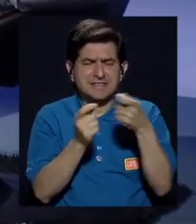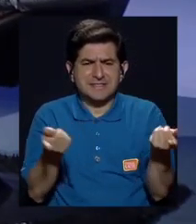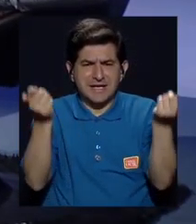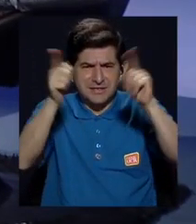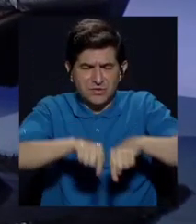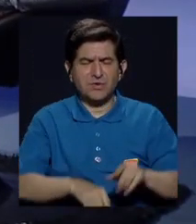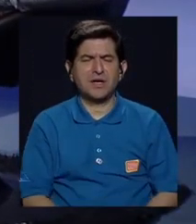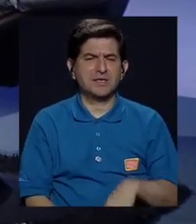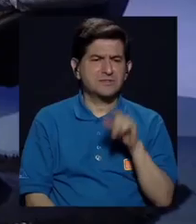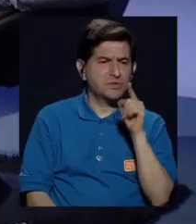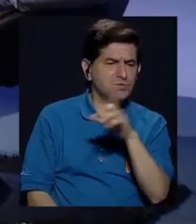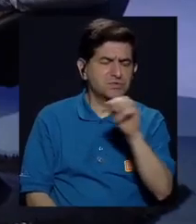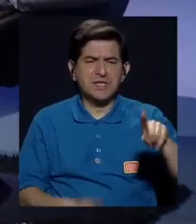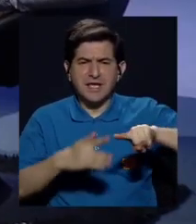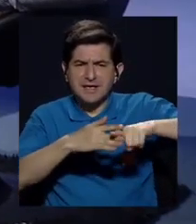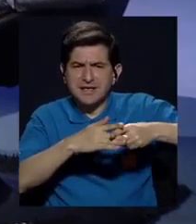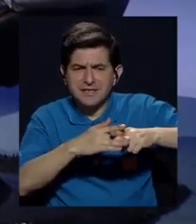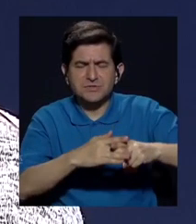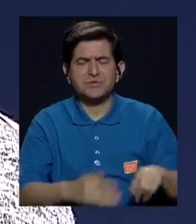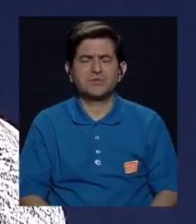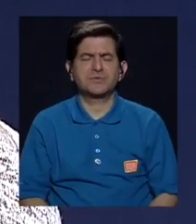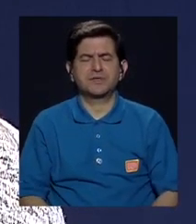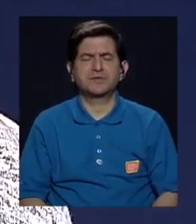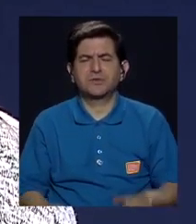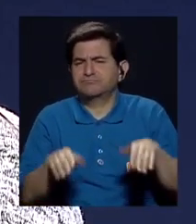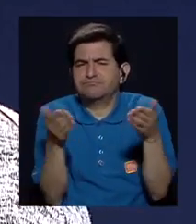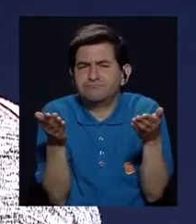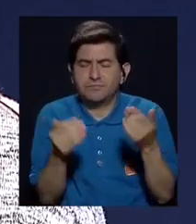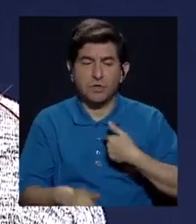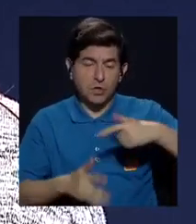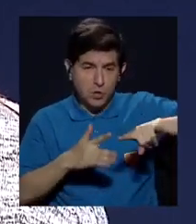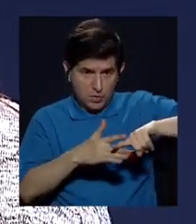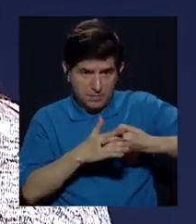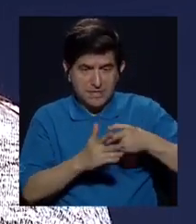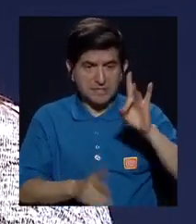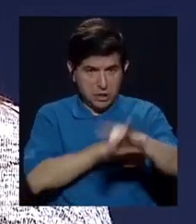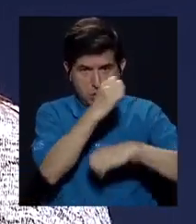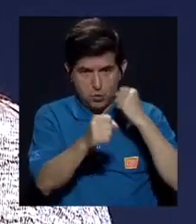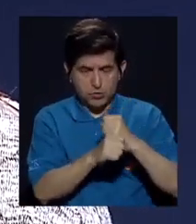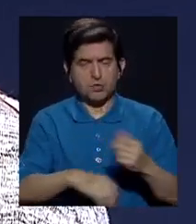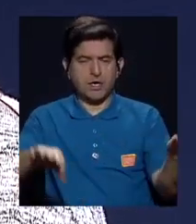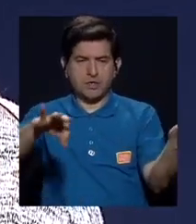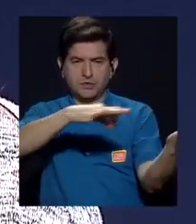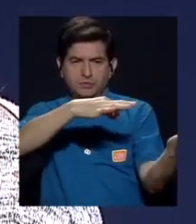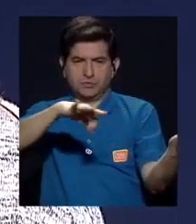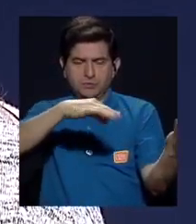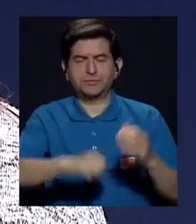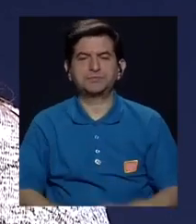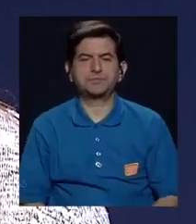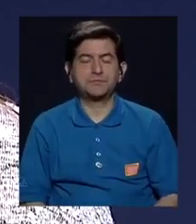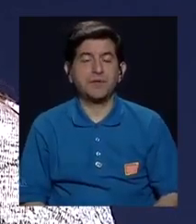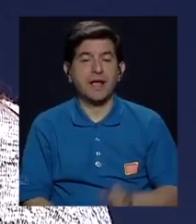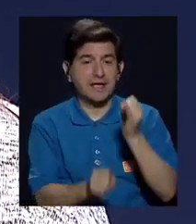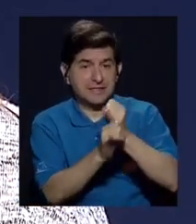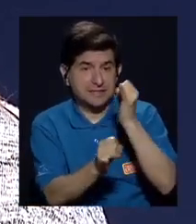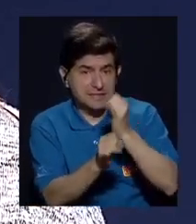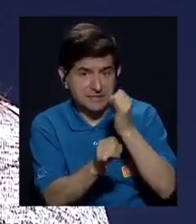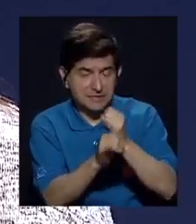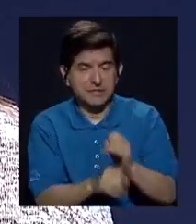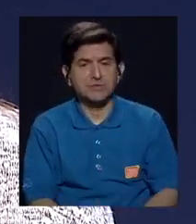de usted y el instrumento? Bueno, yo empecé a los 8 años a tocar violín en una institución